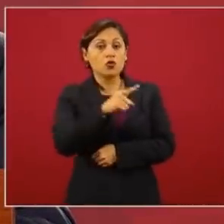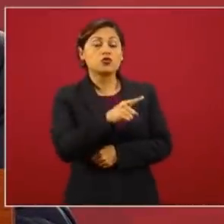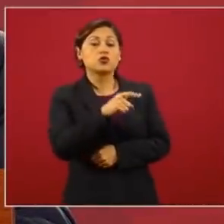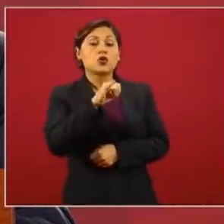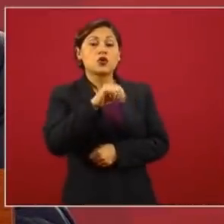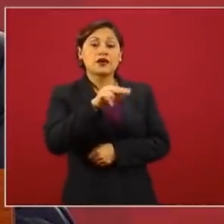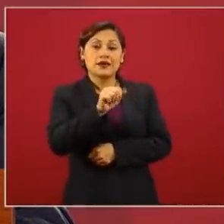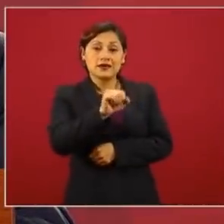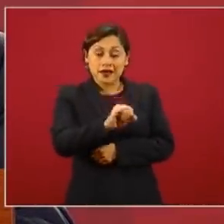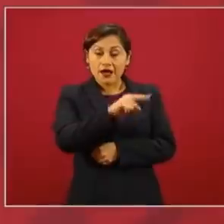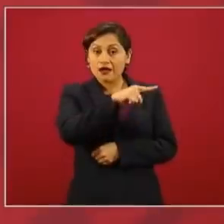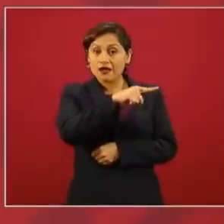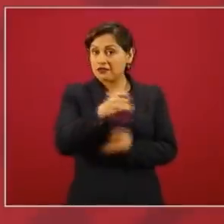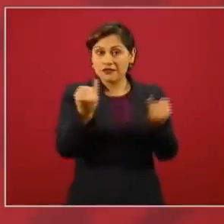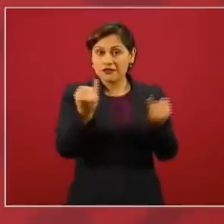igual.